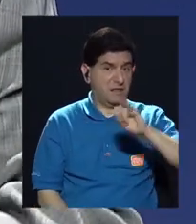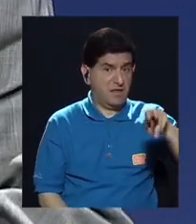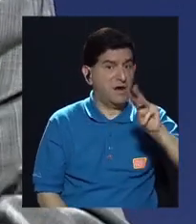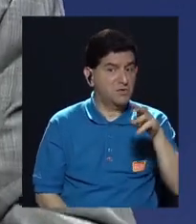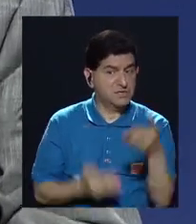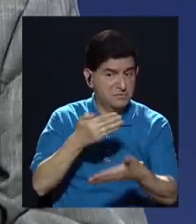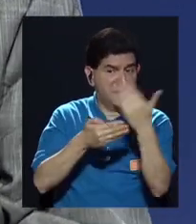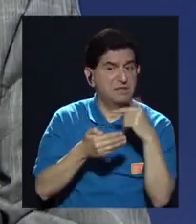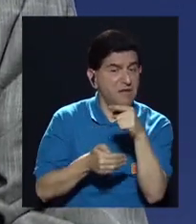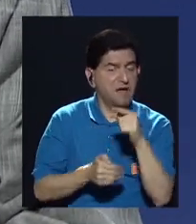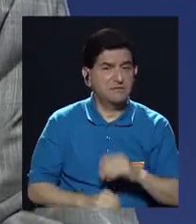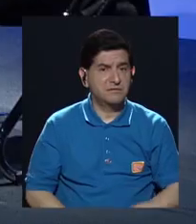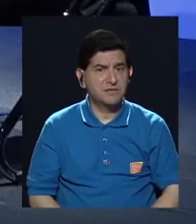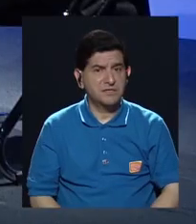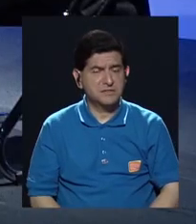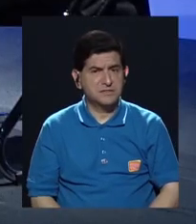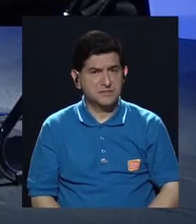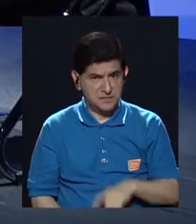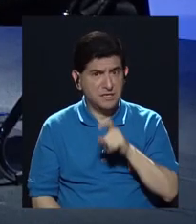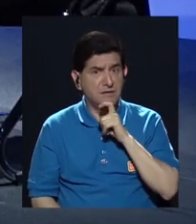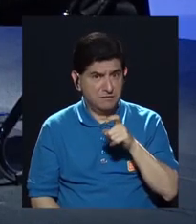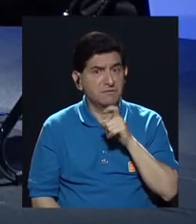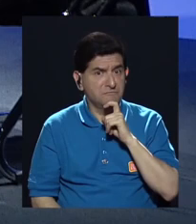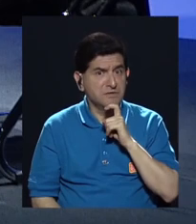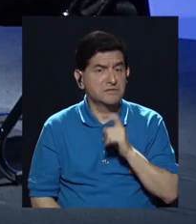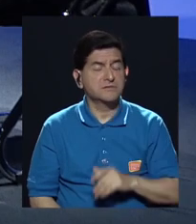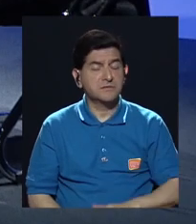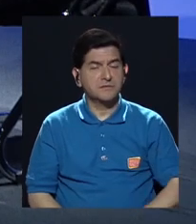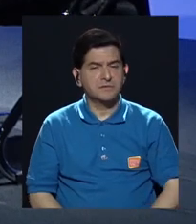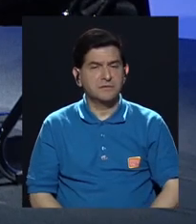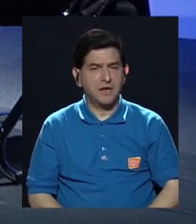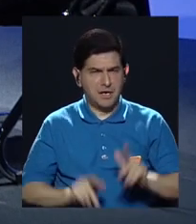José Martín, sí, pero que, esa capacidad de discernimiento que era muy, muy difícil,